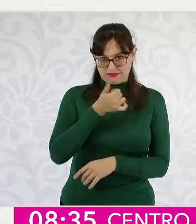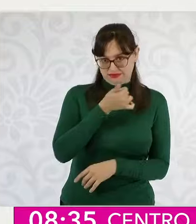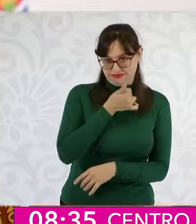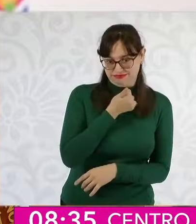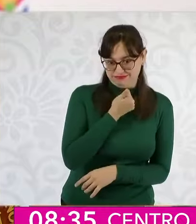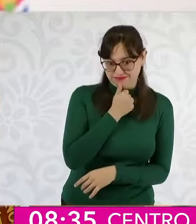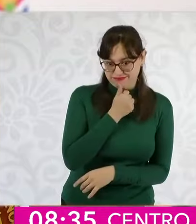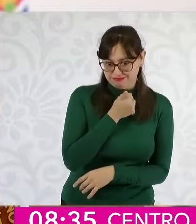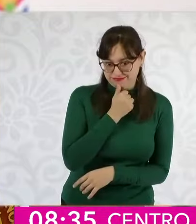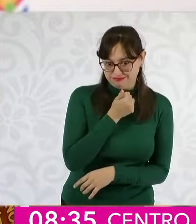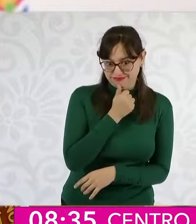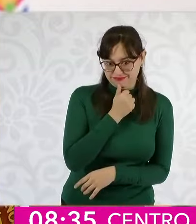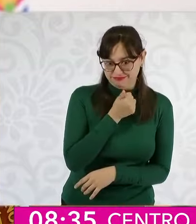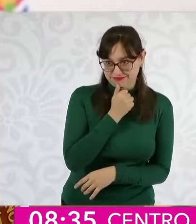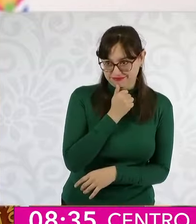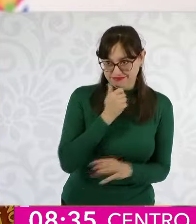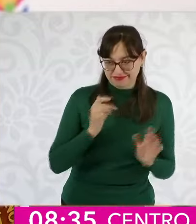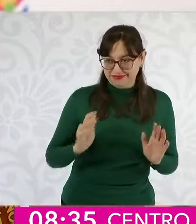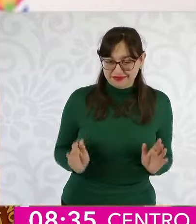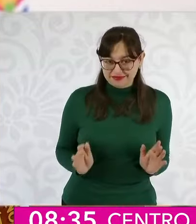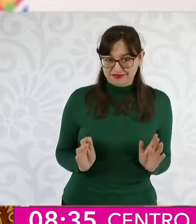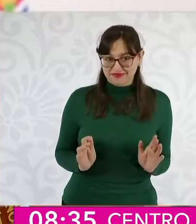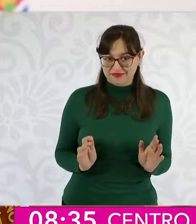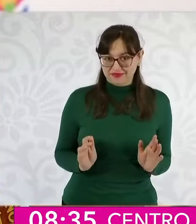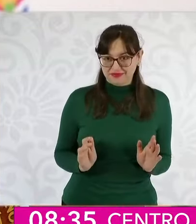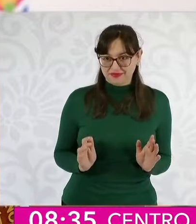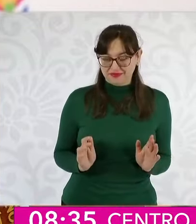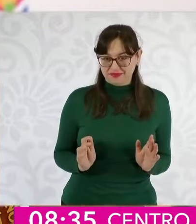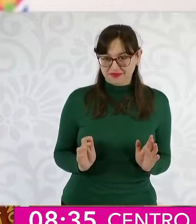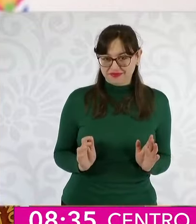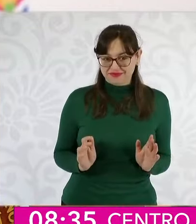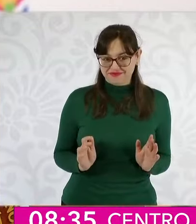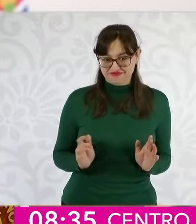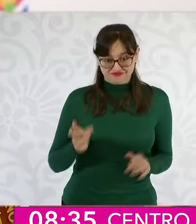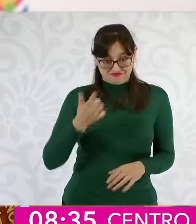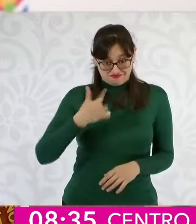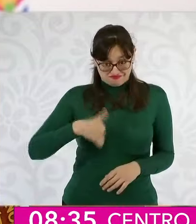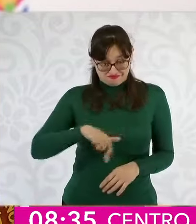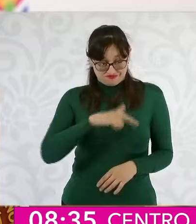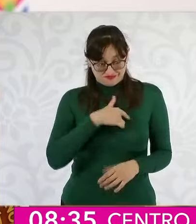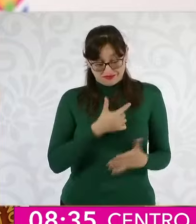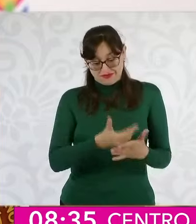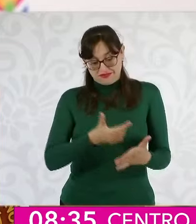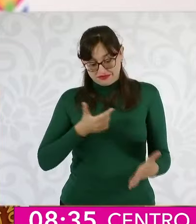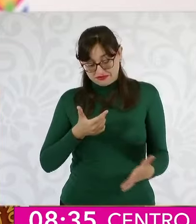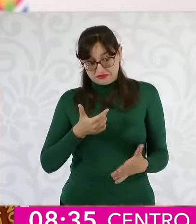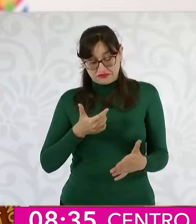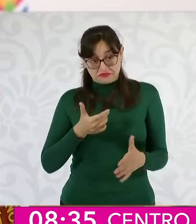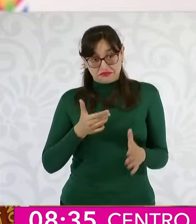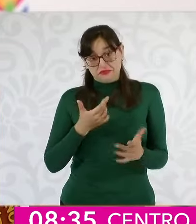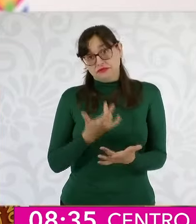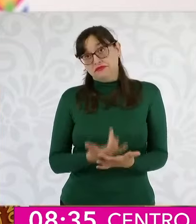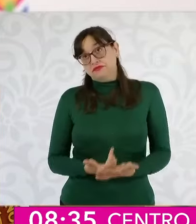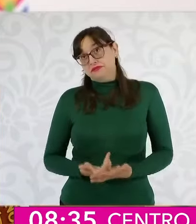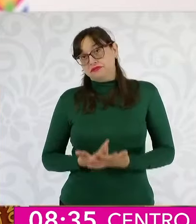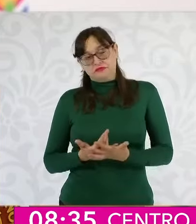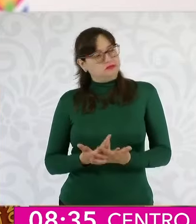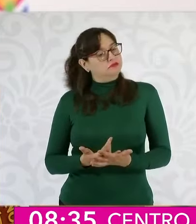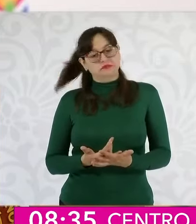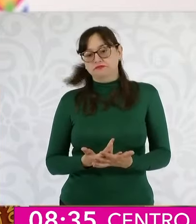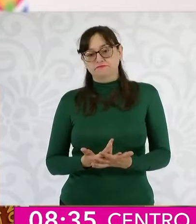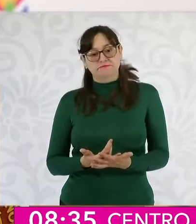es, nosotros no estamos de brazos cruzados, nosotros estamos trabajando de la mano